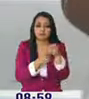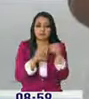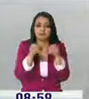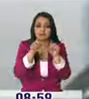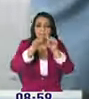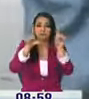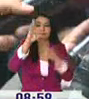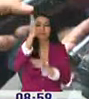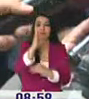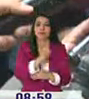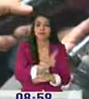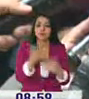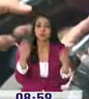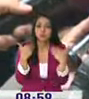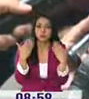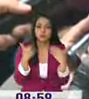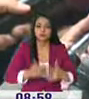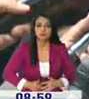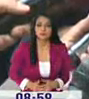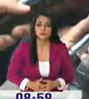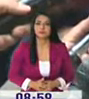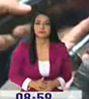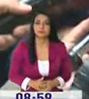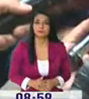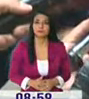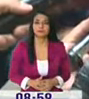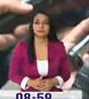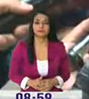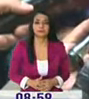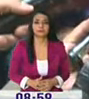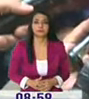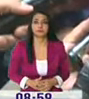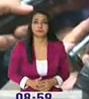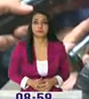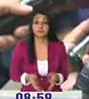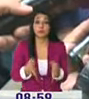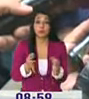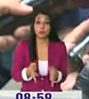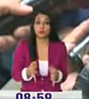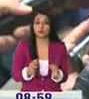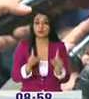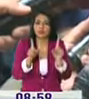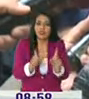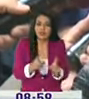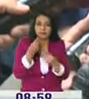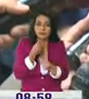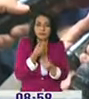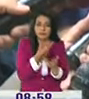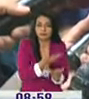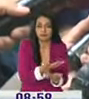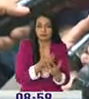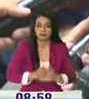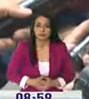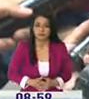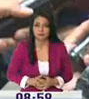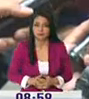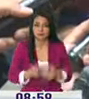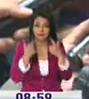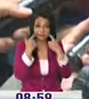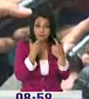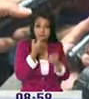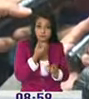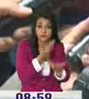en Guayaquil. Y era la instancia precisa en la que tenía que poner en conocimiento no solamente de la fiscalía,